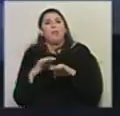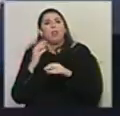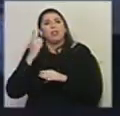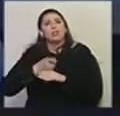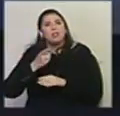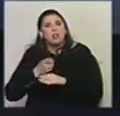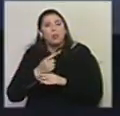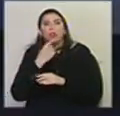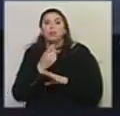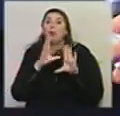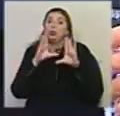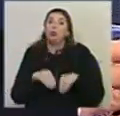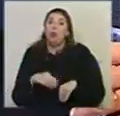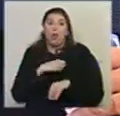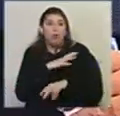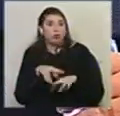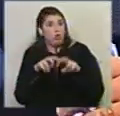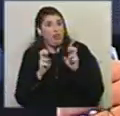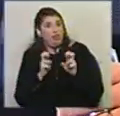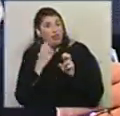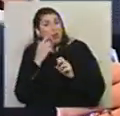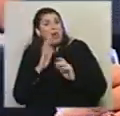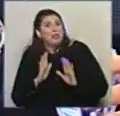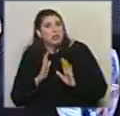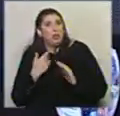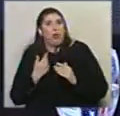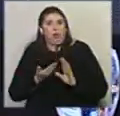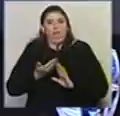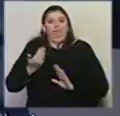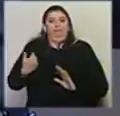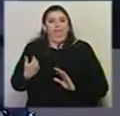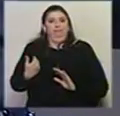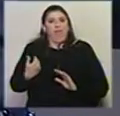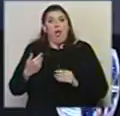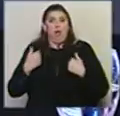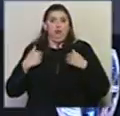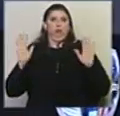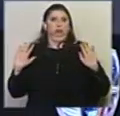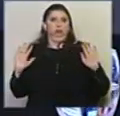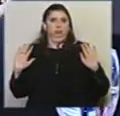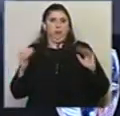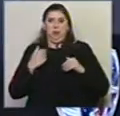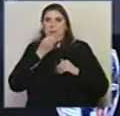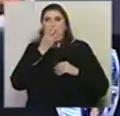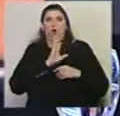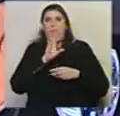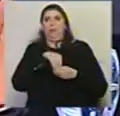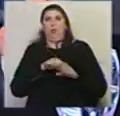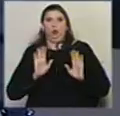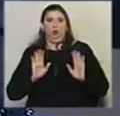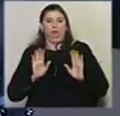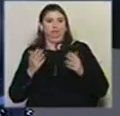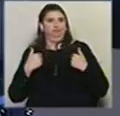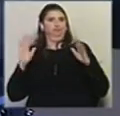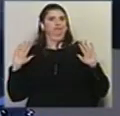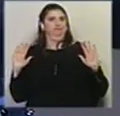decimos toda la sociedad tendrá que decidir, parece que nos estamos sacando responsabilidad. Es decir, mejor en esto no me meto, veamos a ver qué decide. O